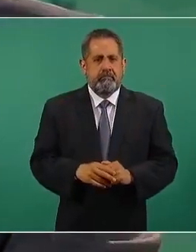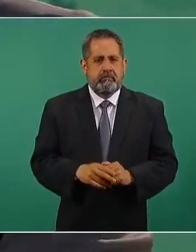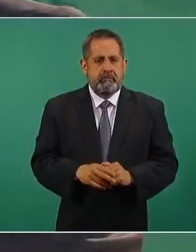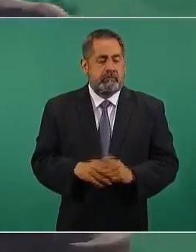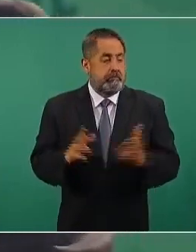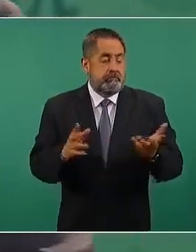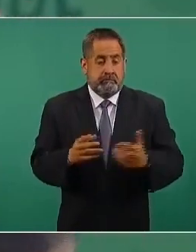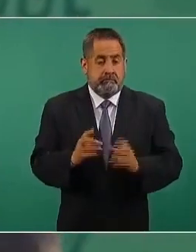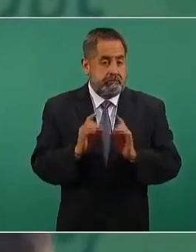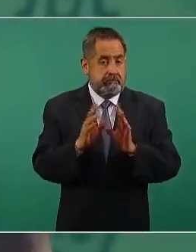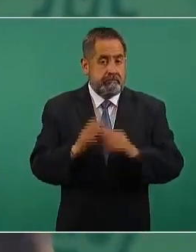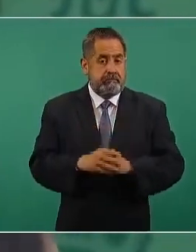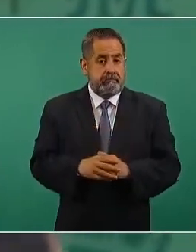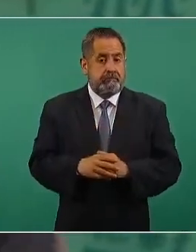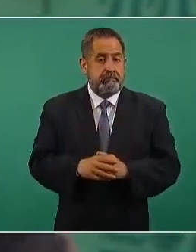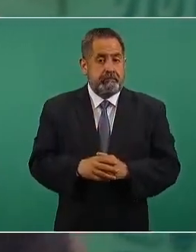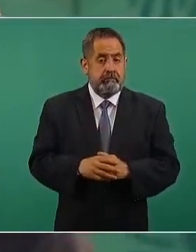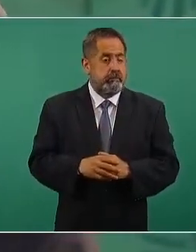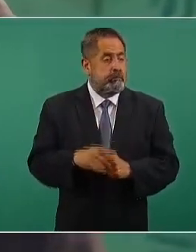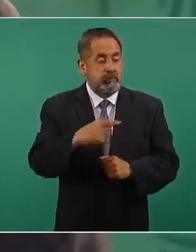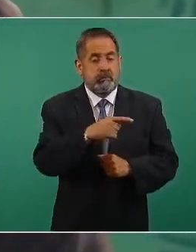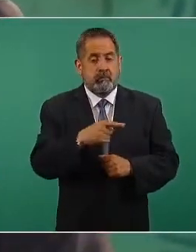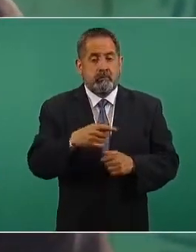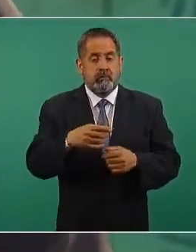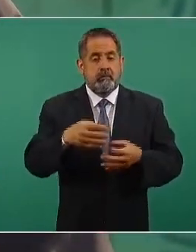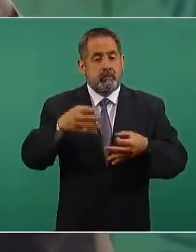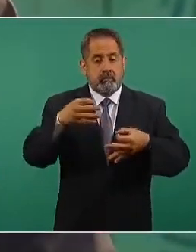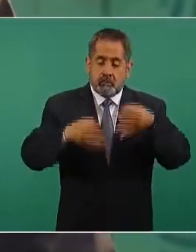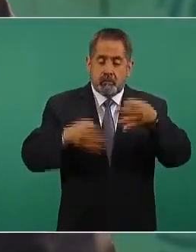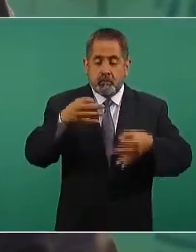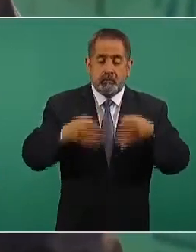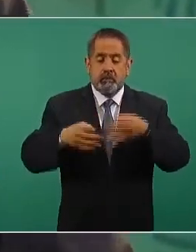Ni modo que un juicio, por más que